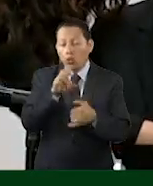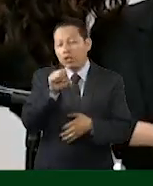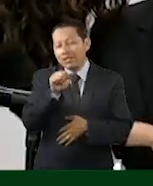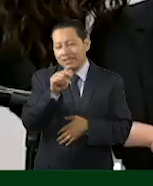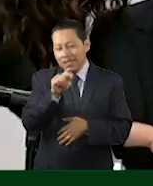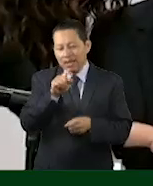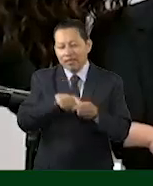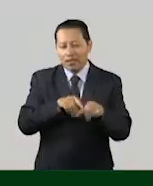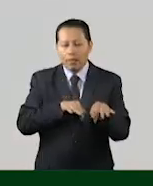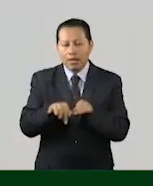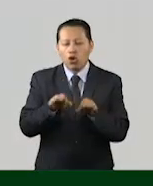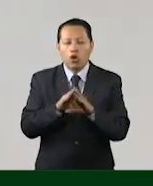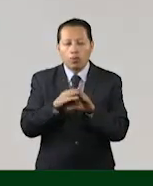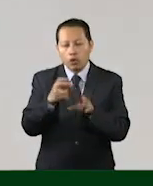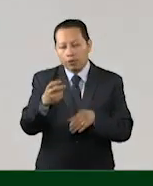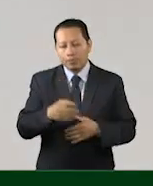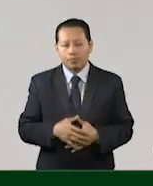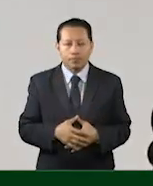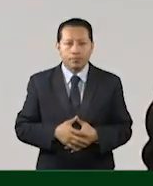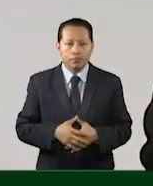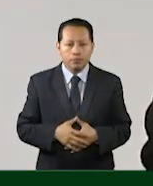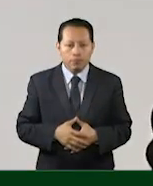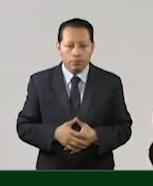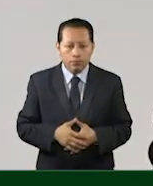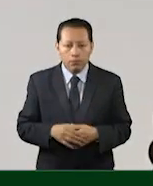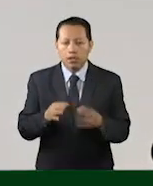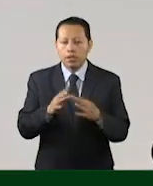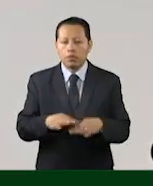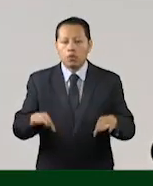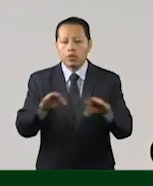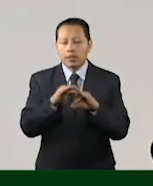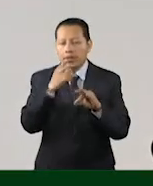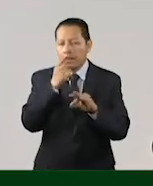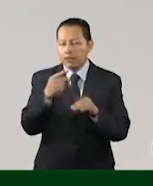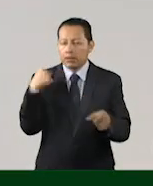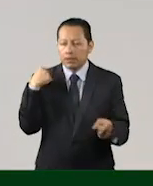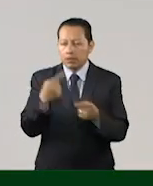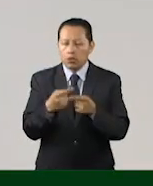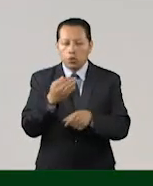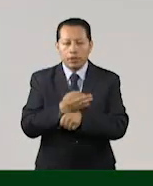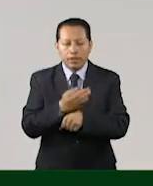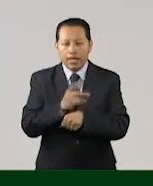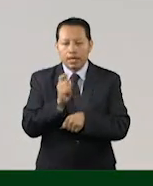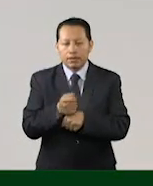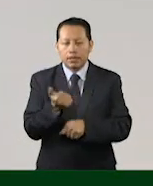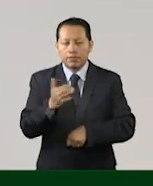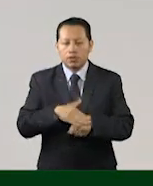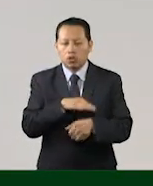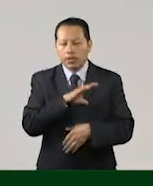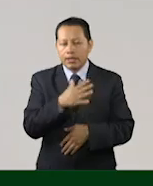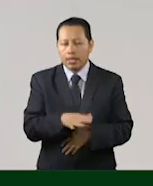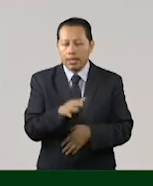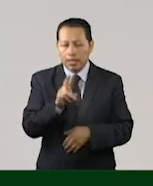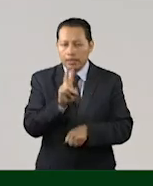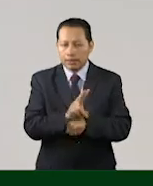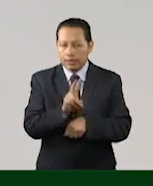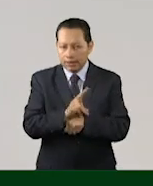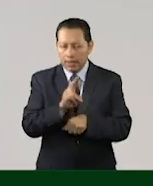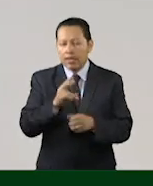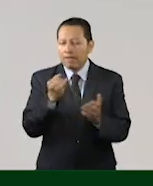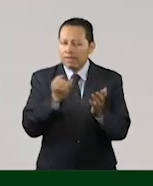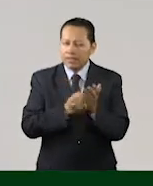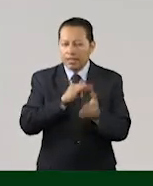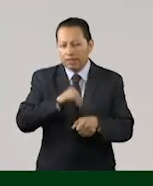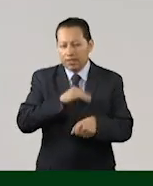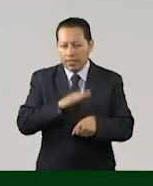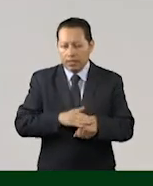administración tributaria. Resulta preciso mencionar que al día de hoy, en la Administración General de Auditoría Fiscal Federal, que